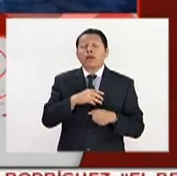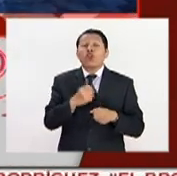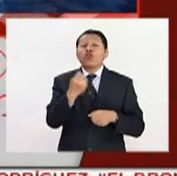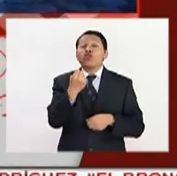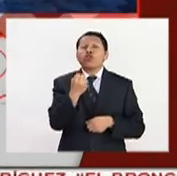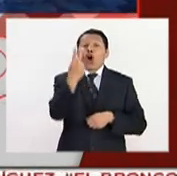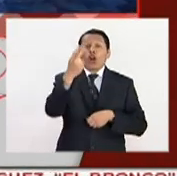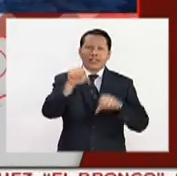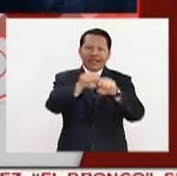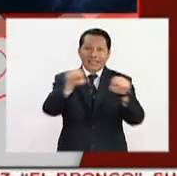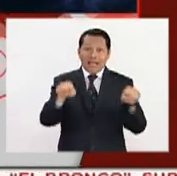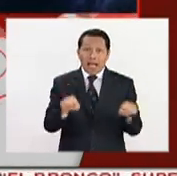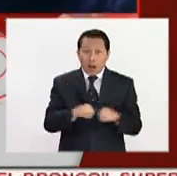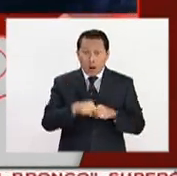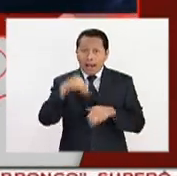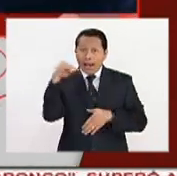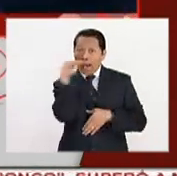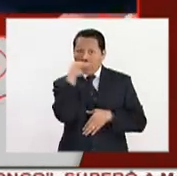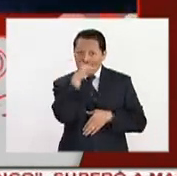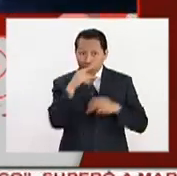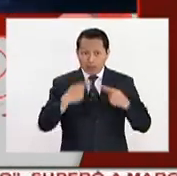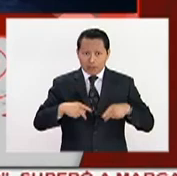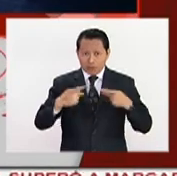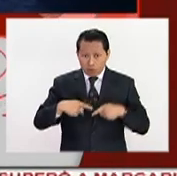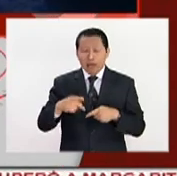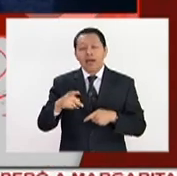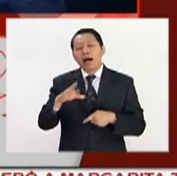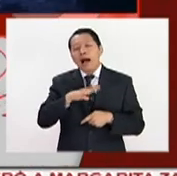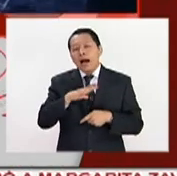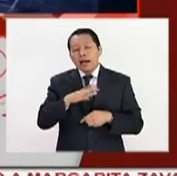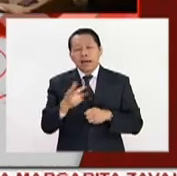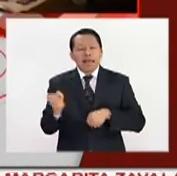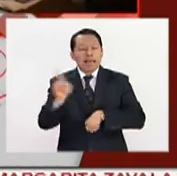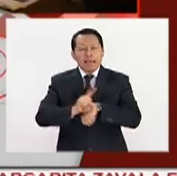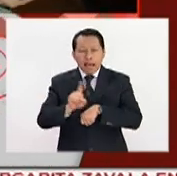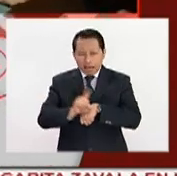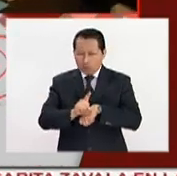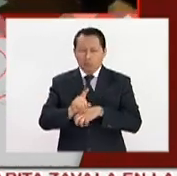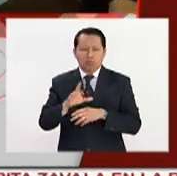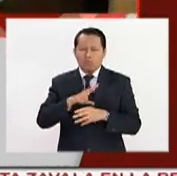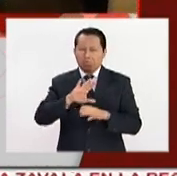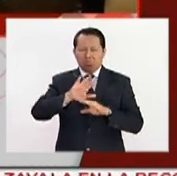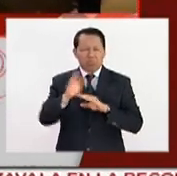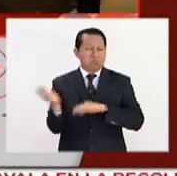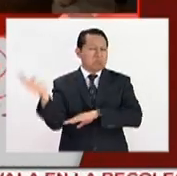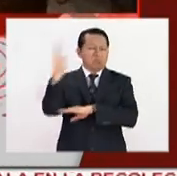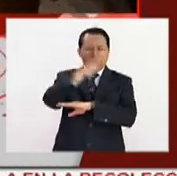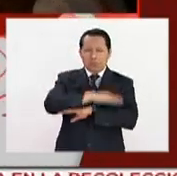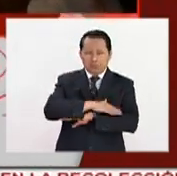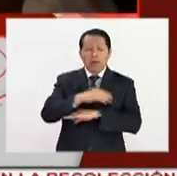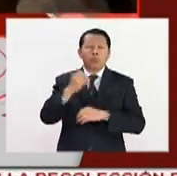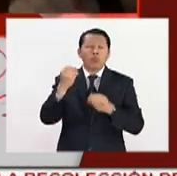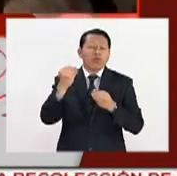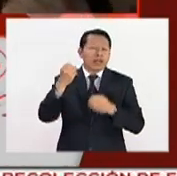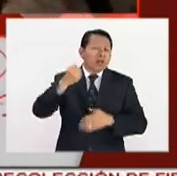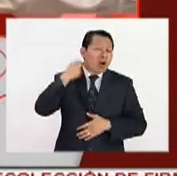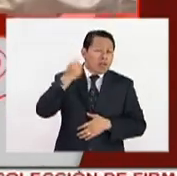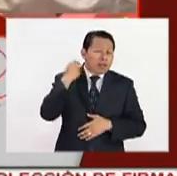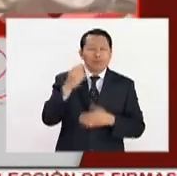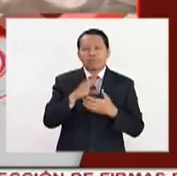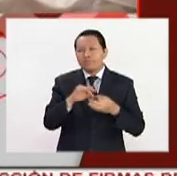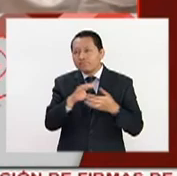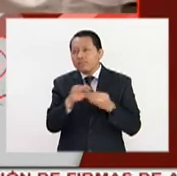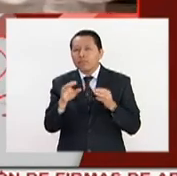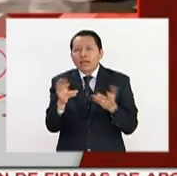comunidad, en donde van a tocar cuencos todo el día, en donde va a haber pláticas sobre qué haces para liberar el miedo, qué